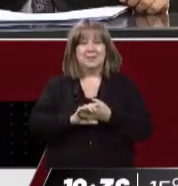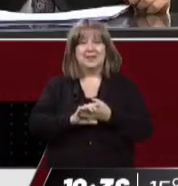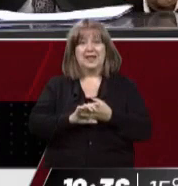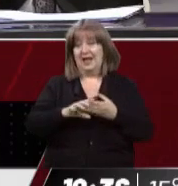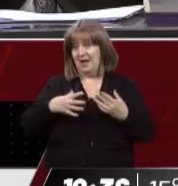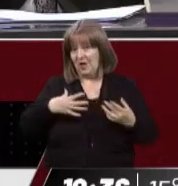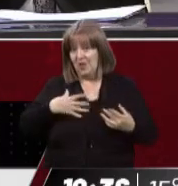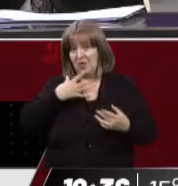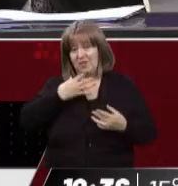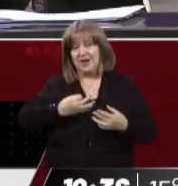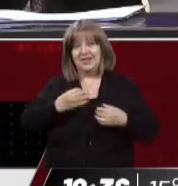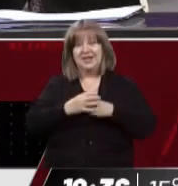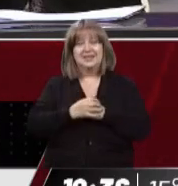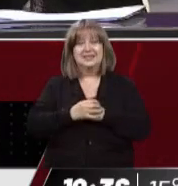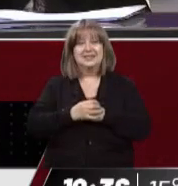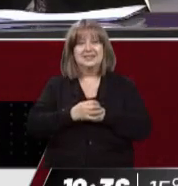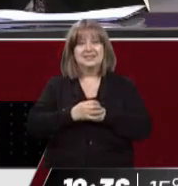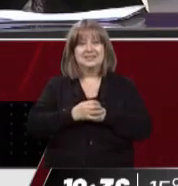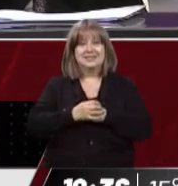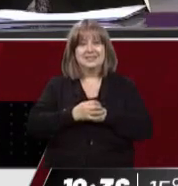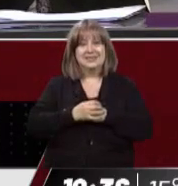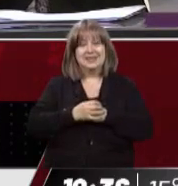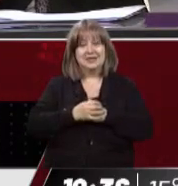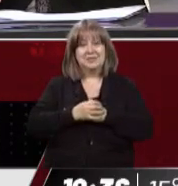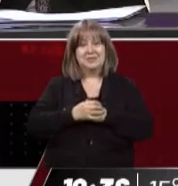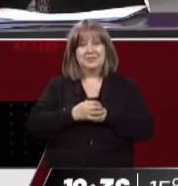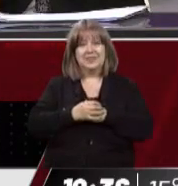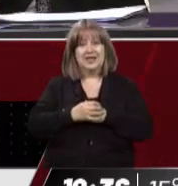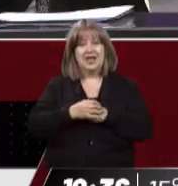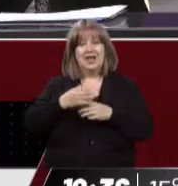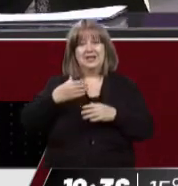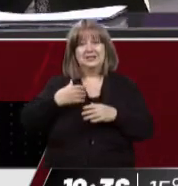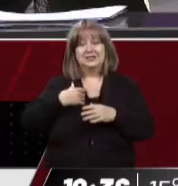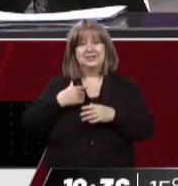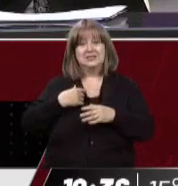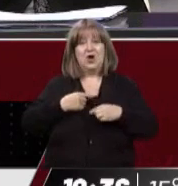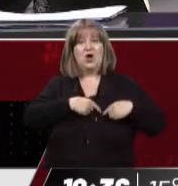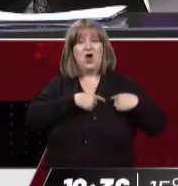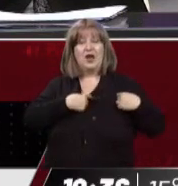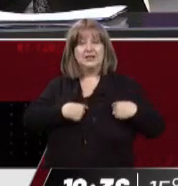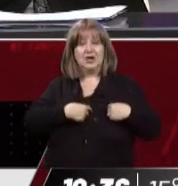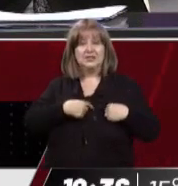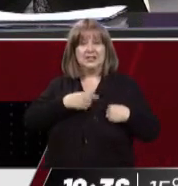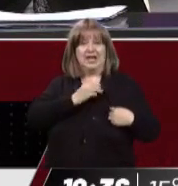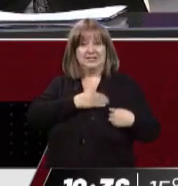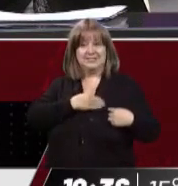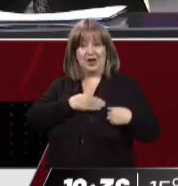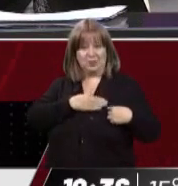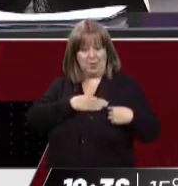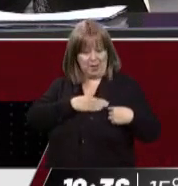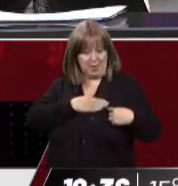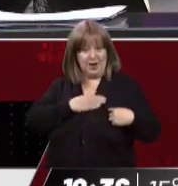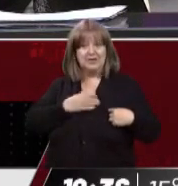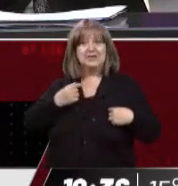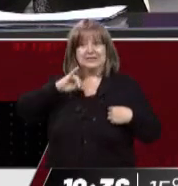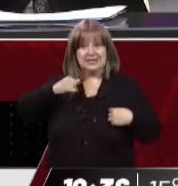No, la verdad que sí. Ahí antes de hacerlo tenía el corazón a mil. Sí.